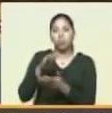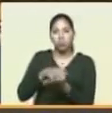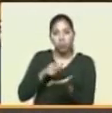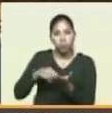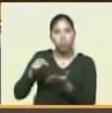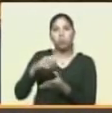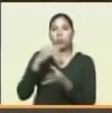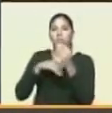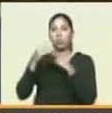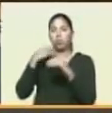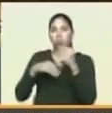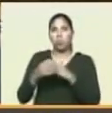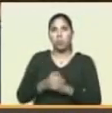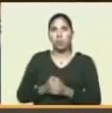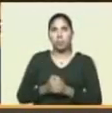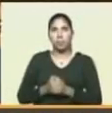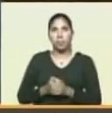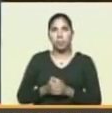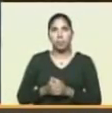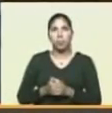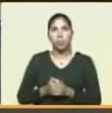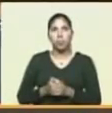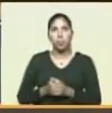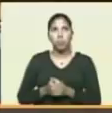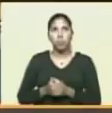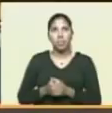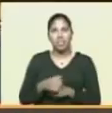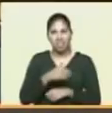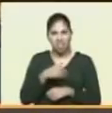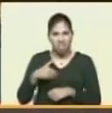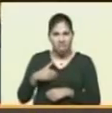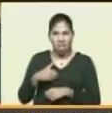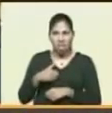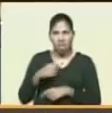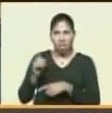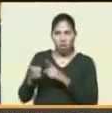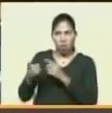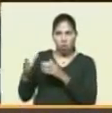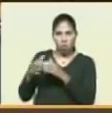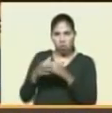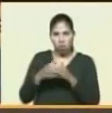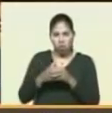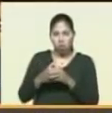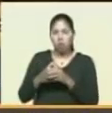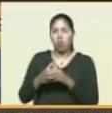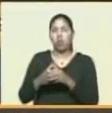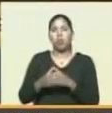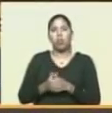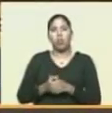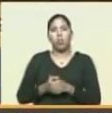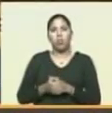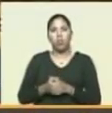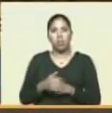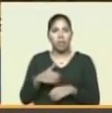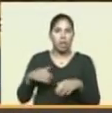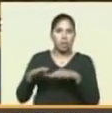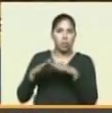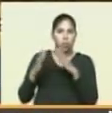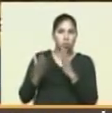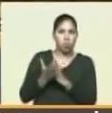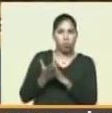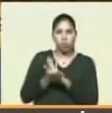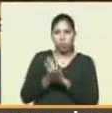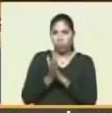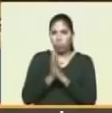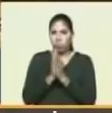soberanía, que es una categoría que quieren suprimir las concepciones neoliberales y liberales del mundo, nosotros creo que